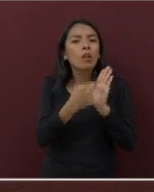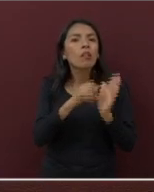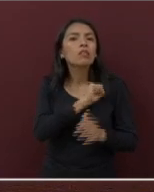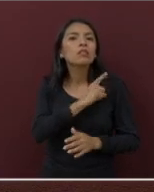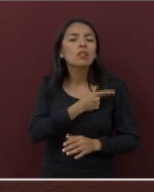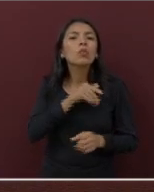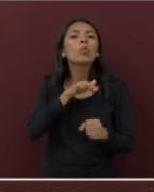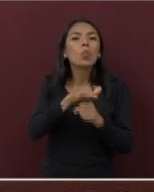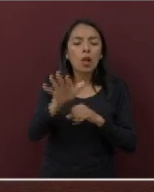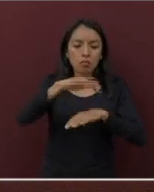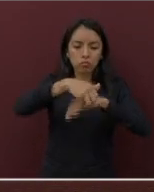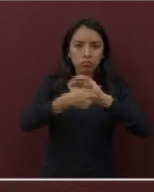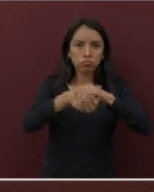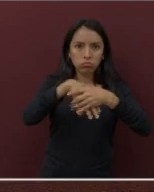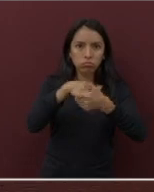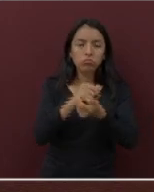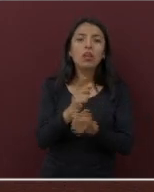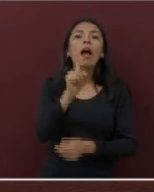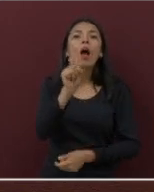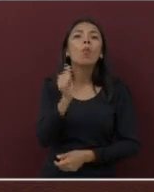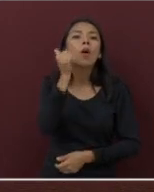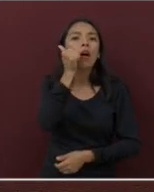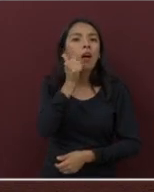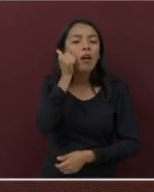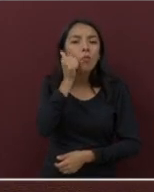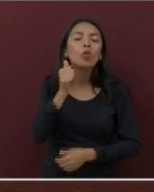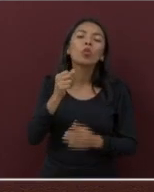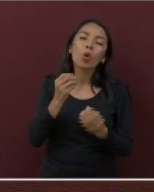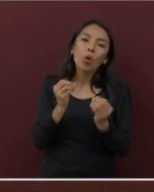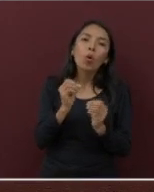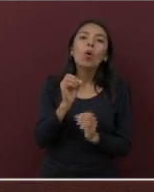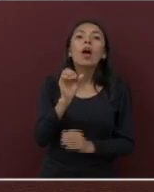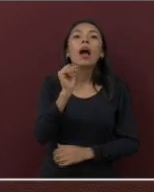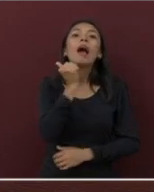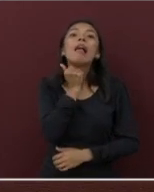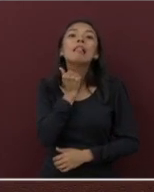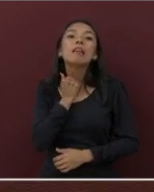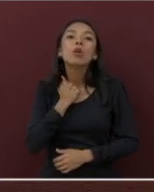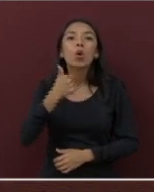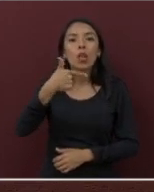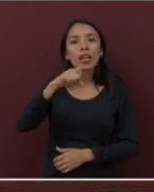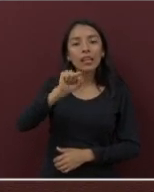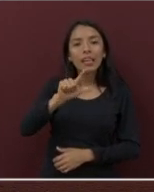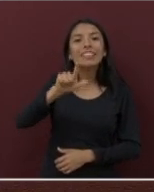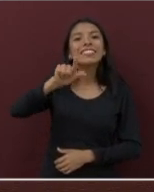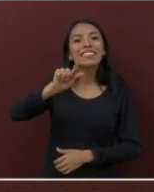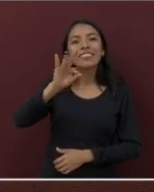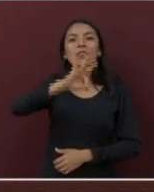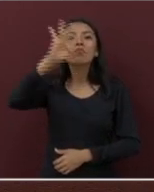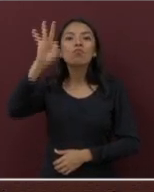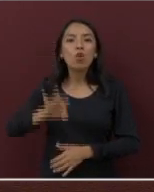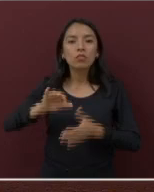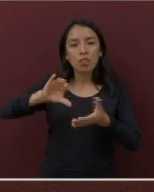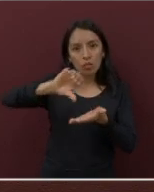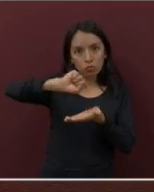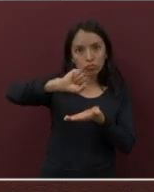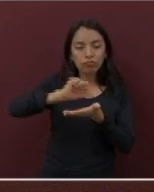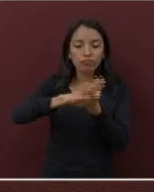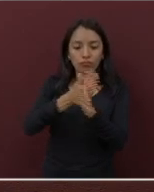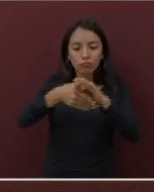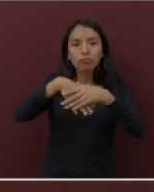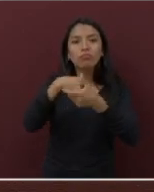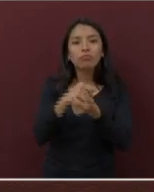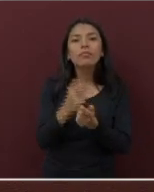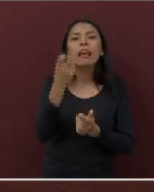agua y jabón o el uso de alcohol gel al 70%, que son un ejemplo de la forma más sencilla de reducir los